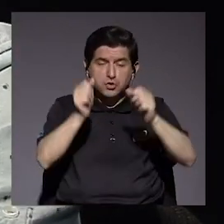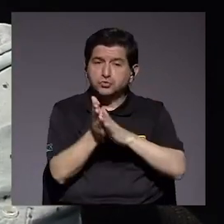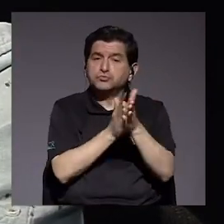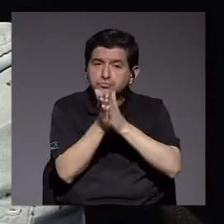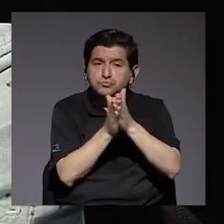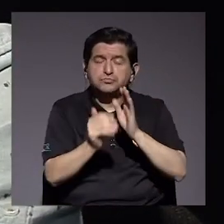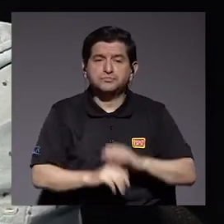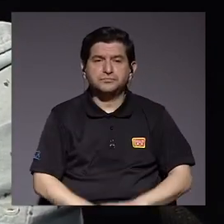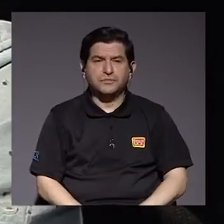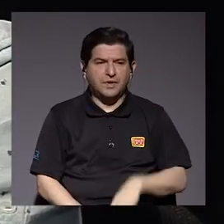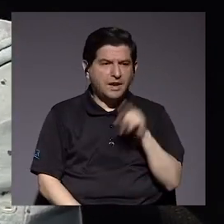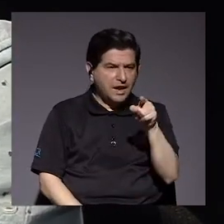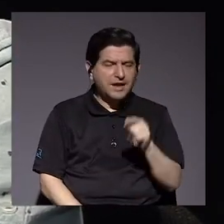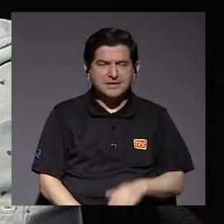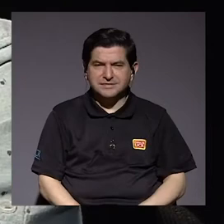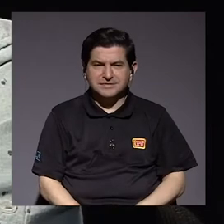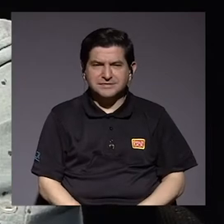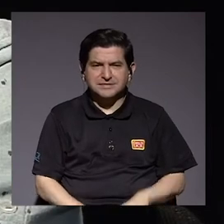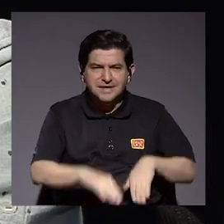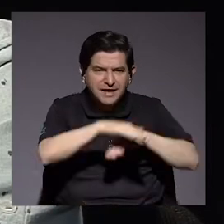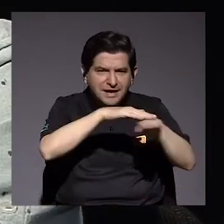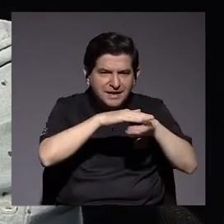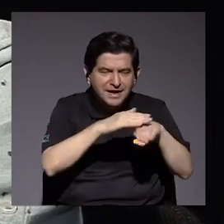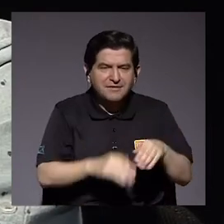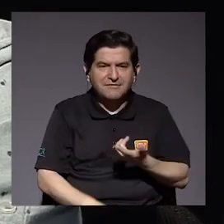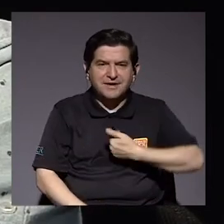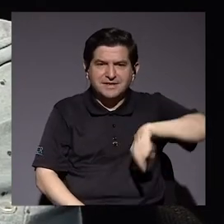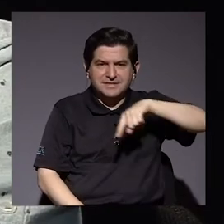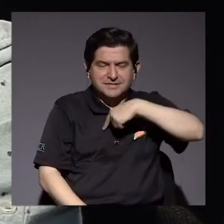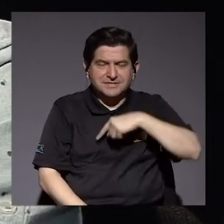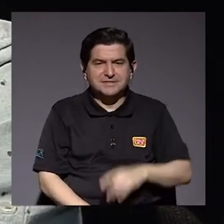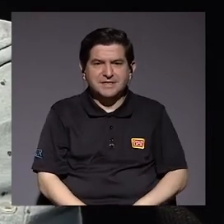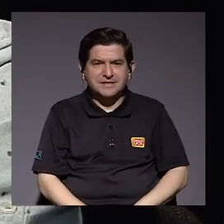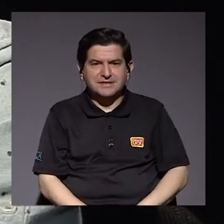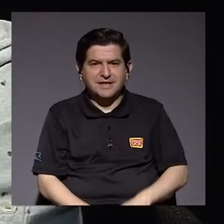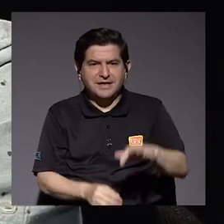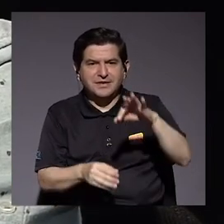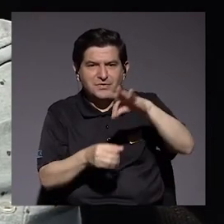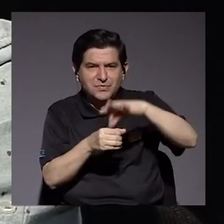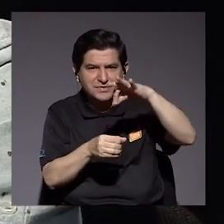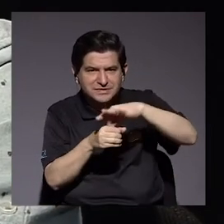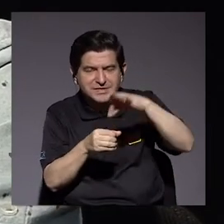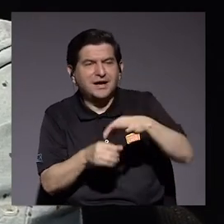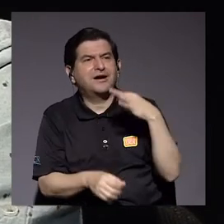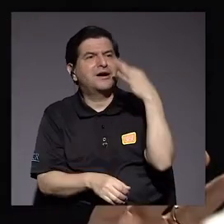mano. Esta va a ser la fuente de nuestros graneros.